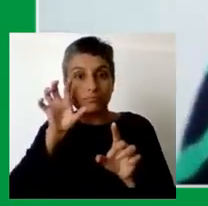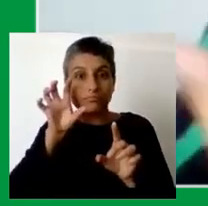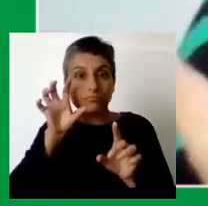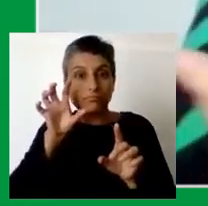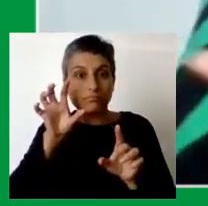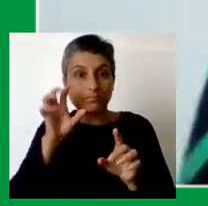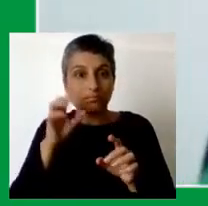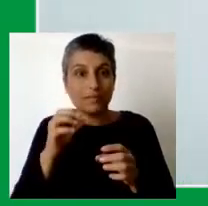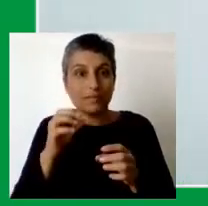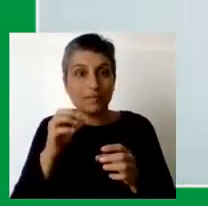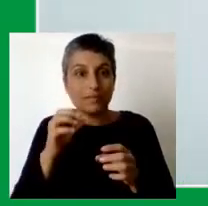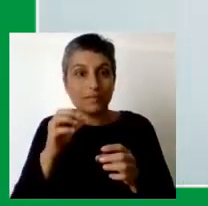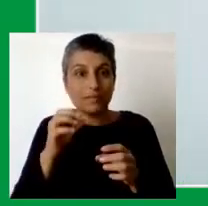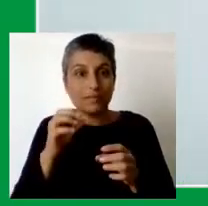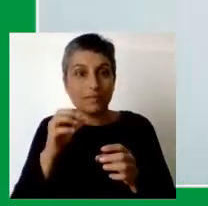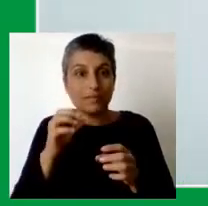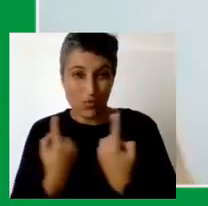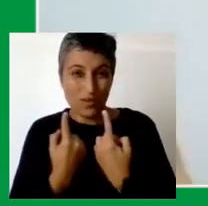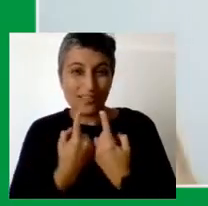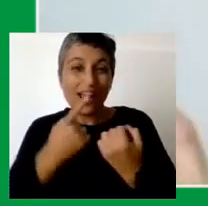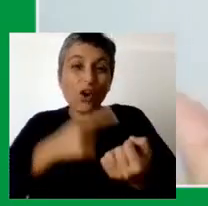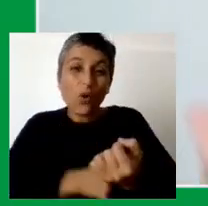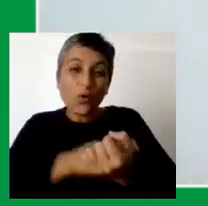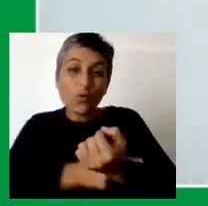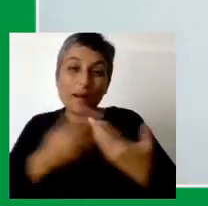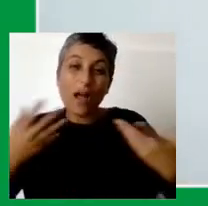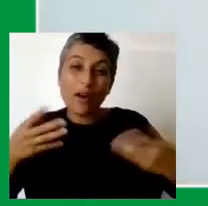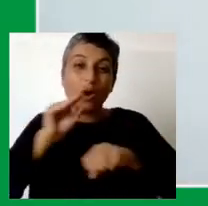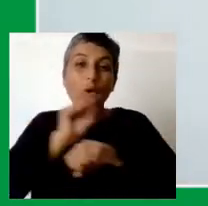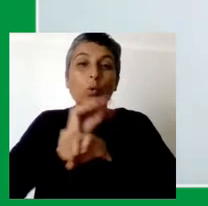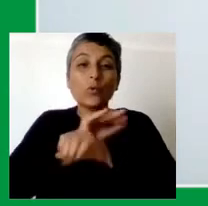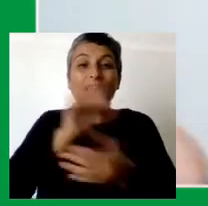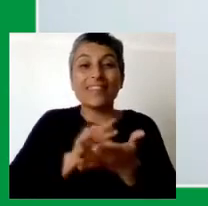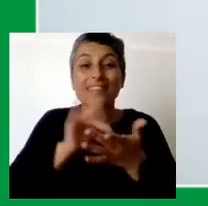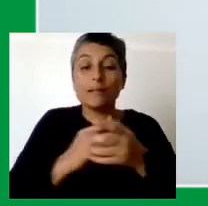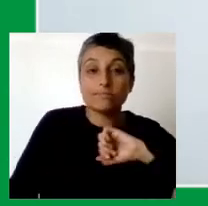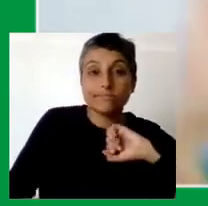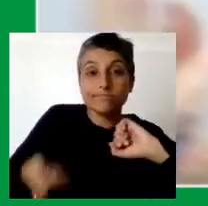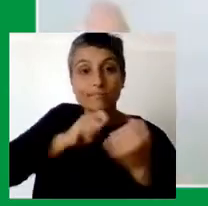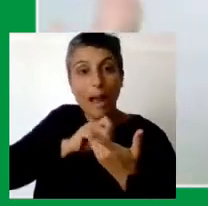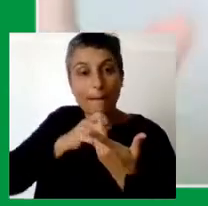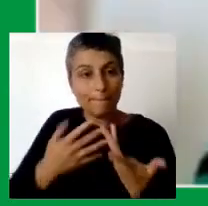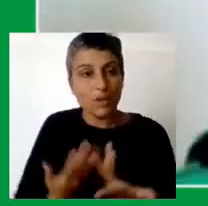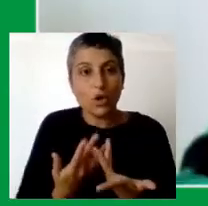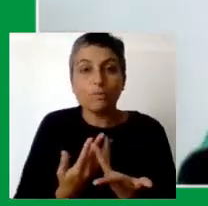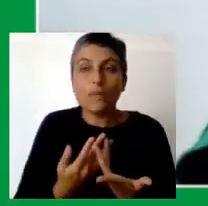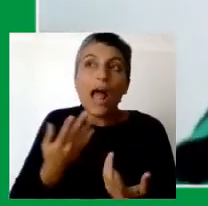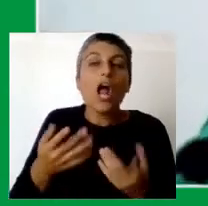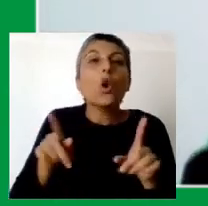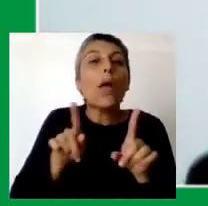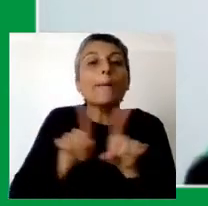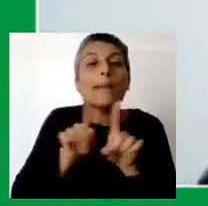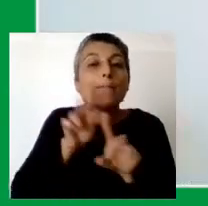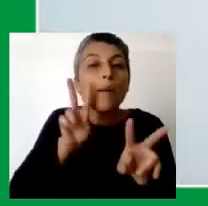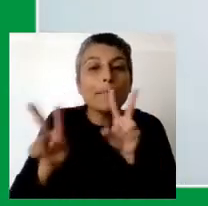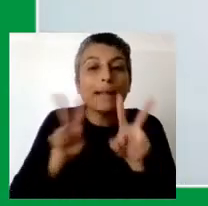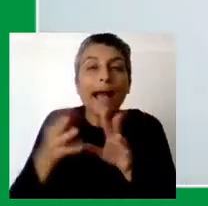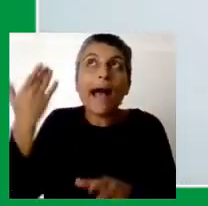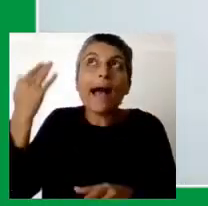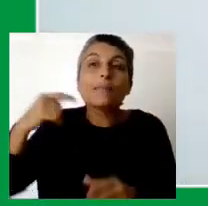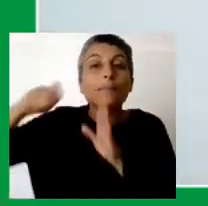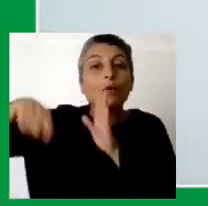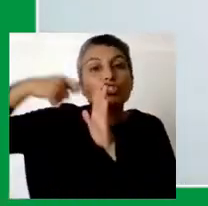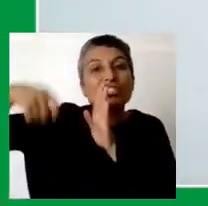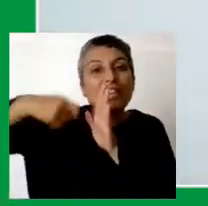digamos, nuestras prácticas y nuestros hábitos en la cultura digital han cambiado, ¿no? No vemos igual que veíamos, por ejemplo, en el cine,